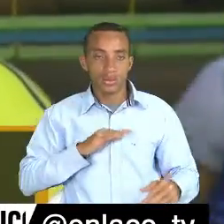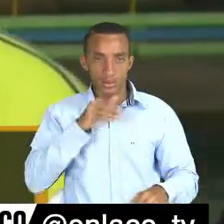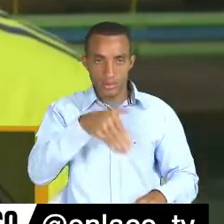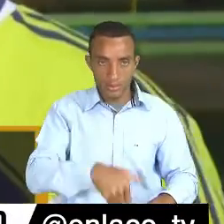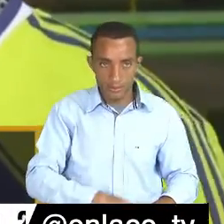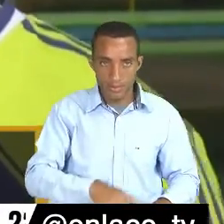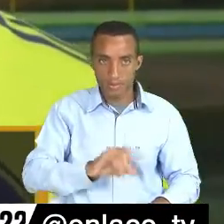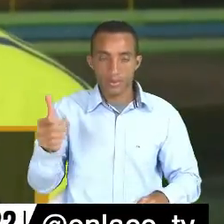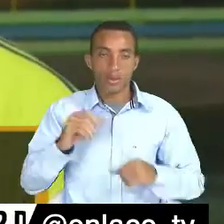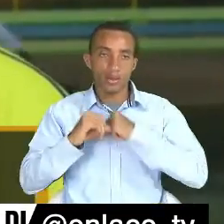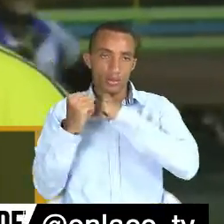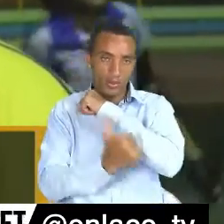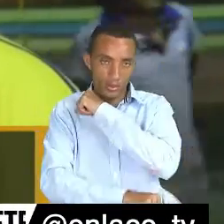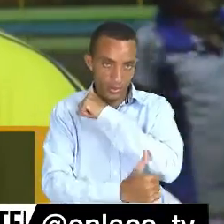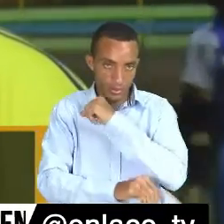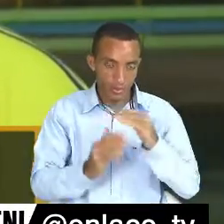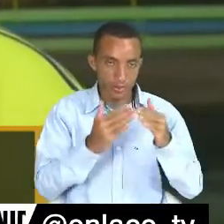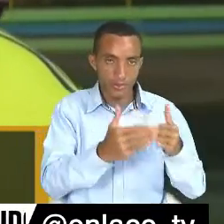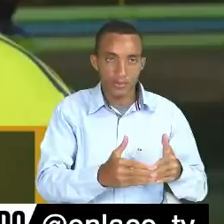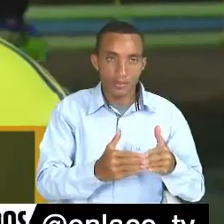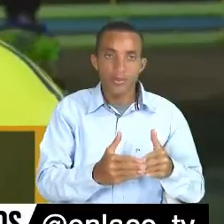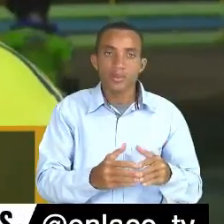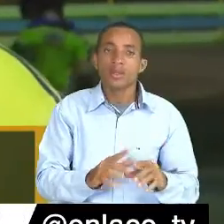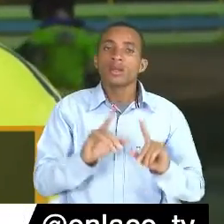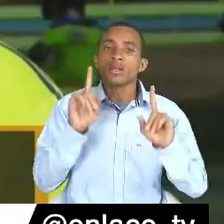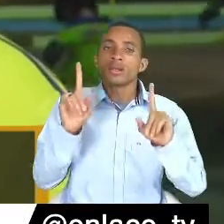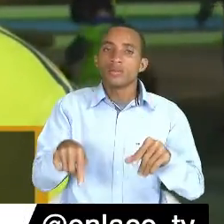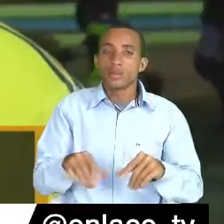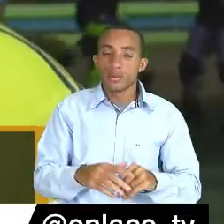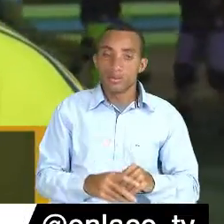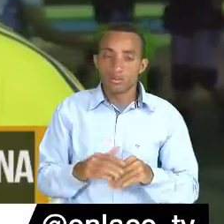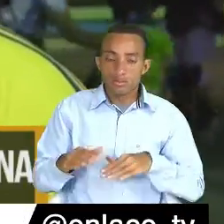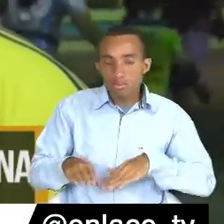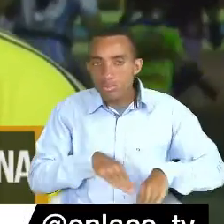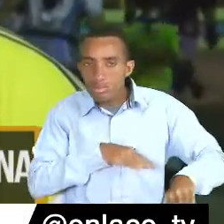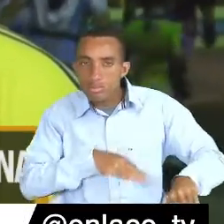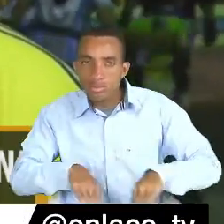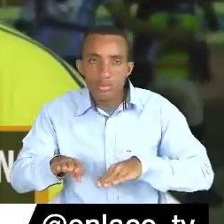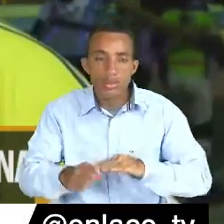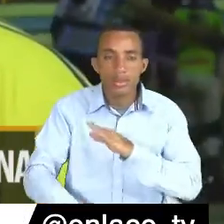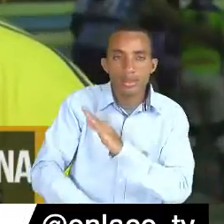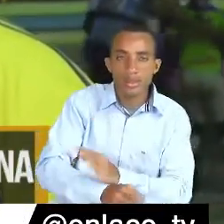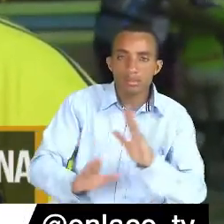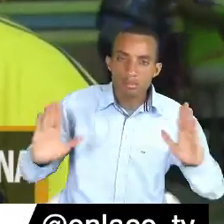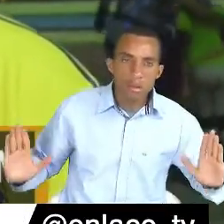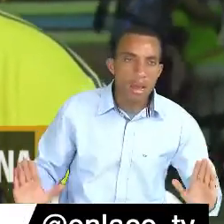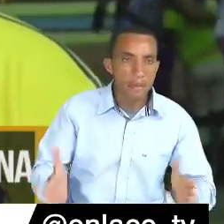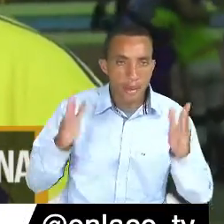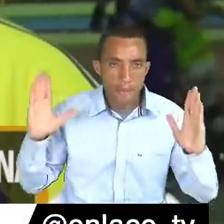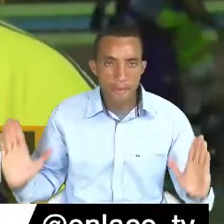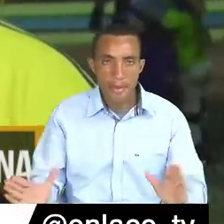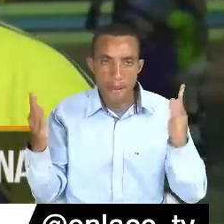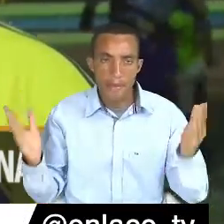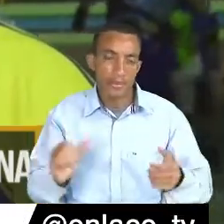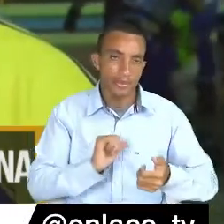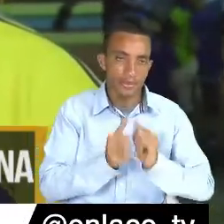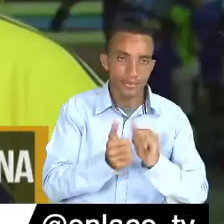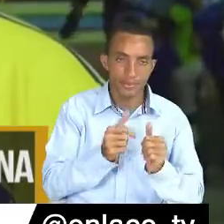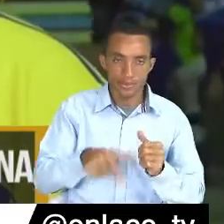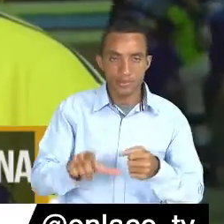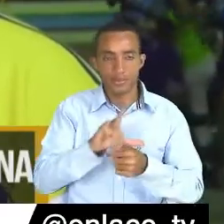como entrenadores deportivos en esta disciplina de patinaje de carreras es seguir promoviendo el deporte a nivel municipal, a